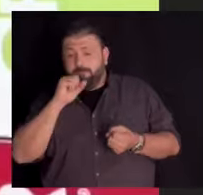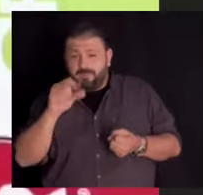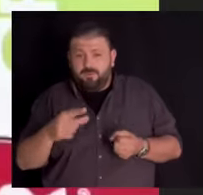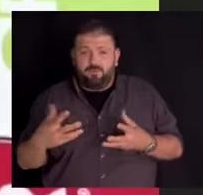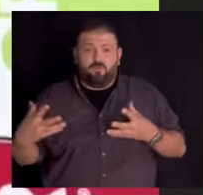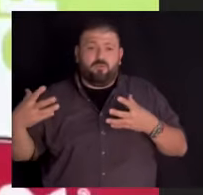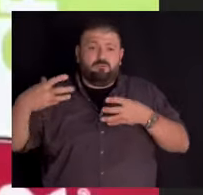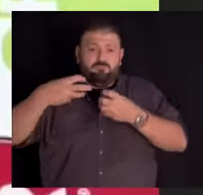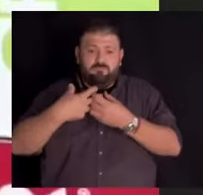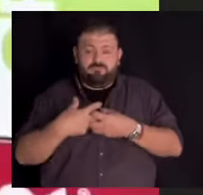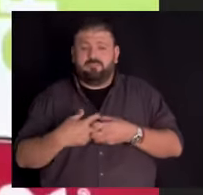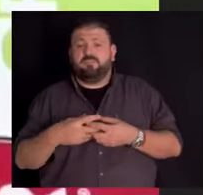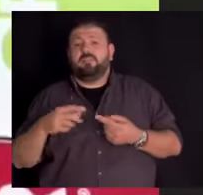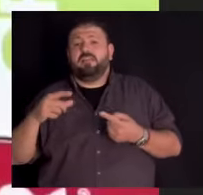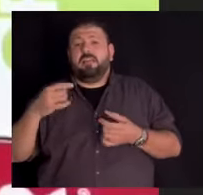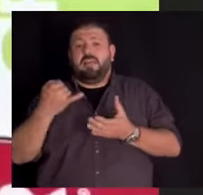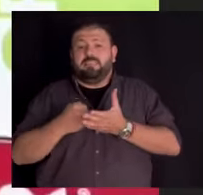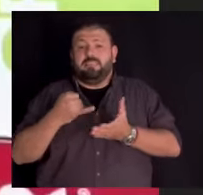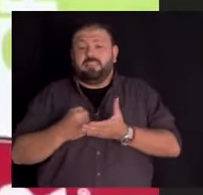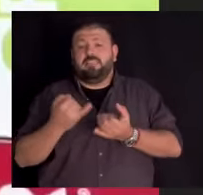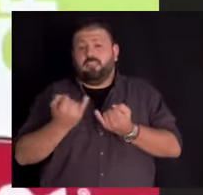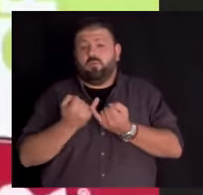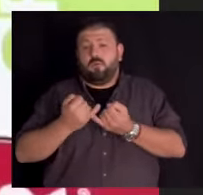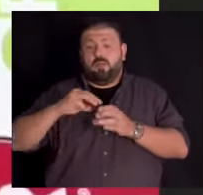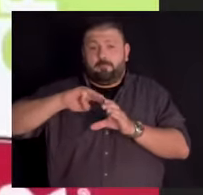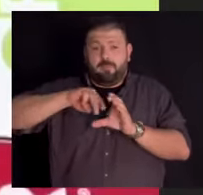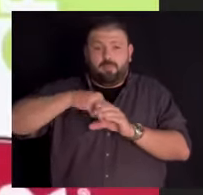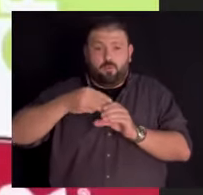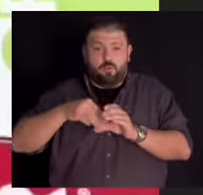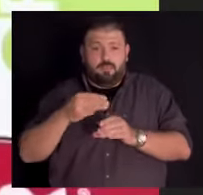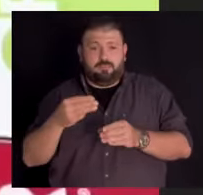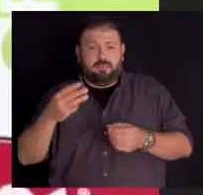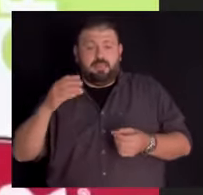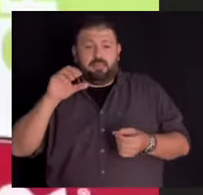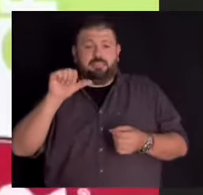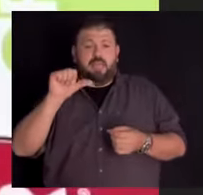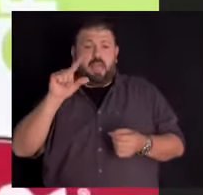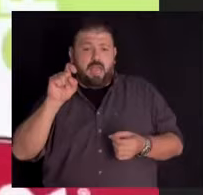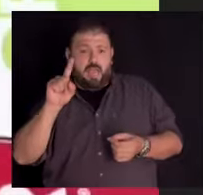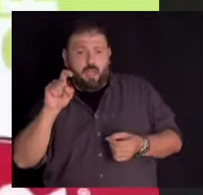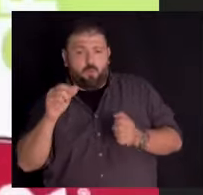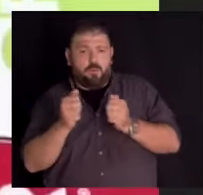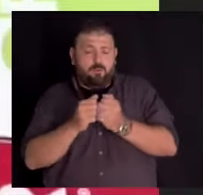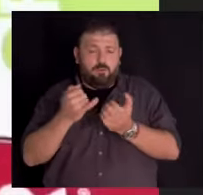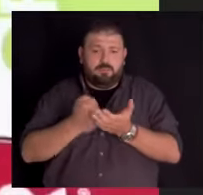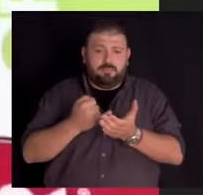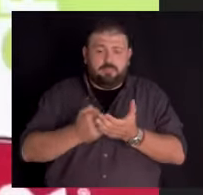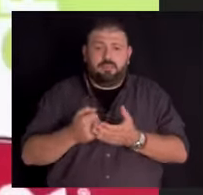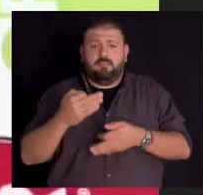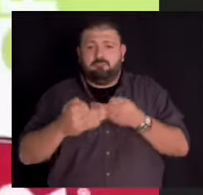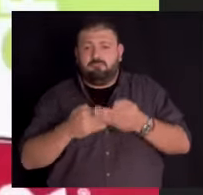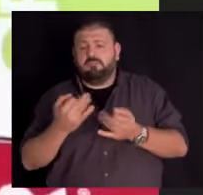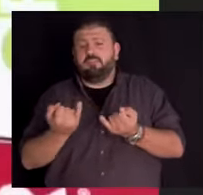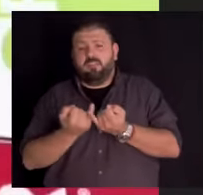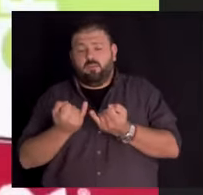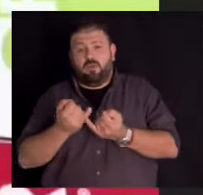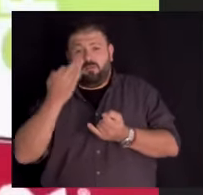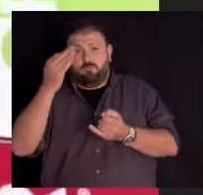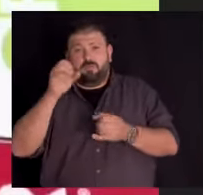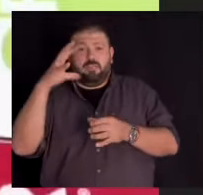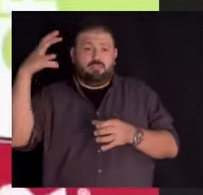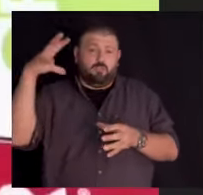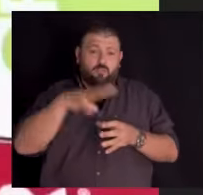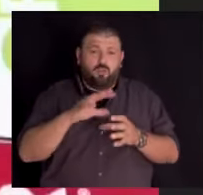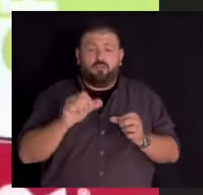La mayonesa, por ejemplo, es una emulsión, es agua con aceite, pero si la soleas y la pones a reacciones químicas, pues se vuelve a separar.